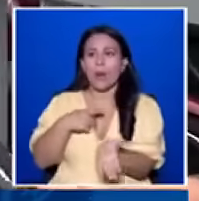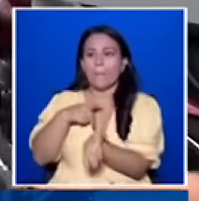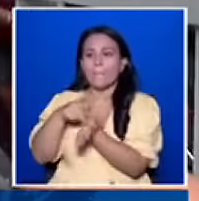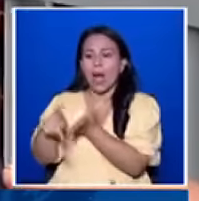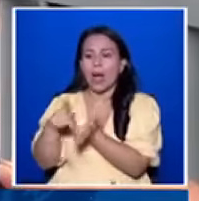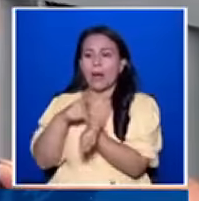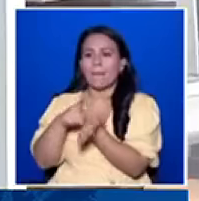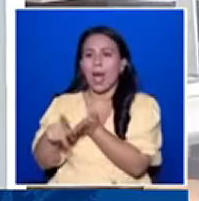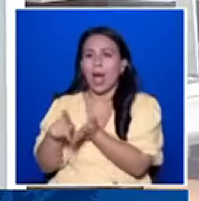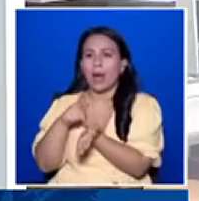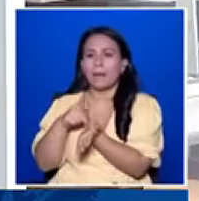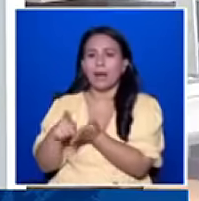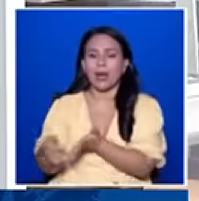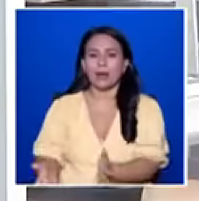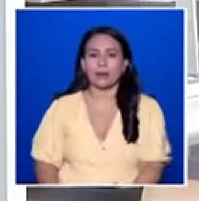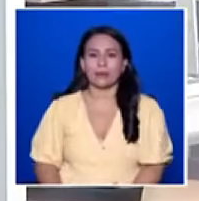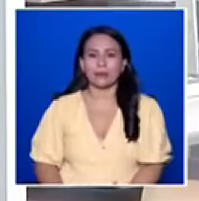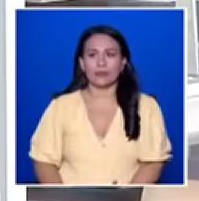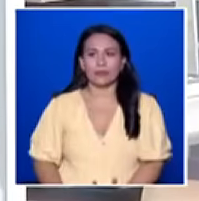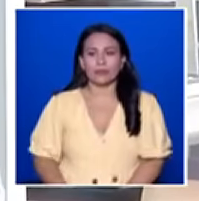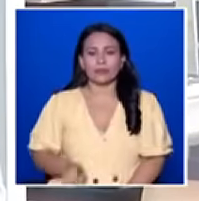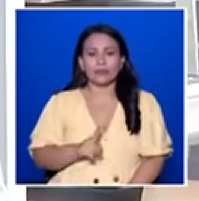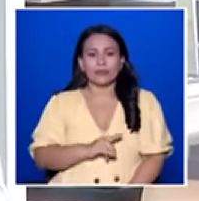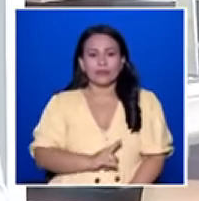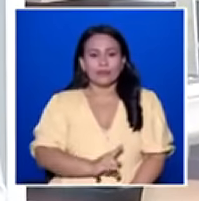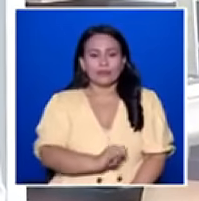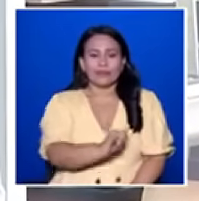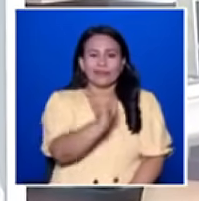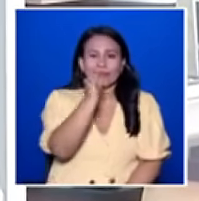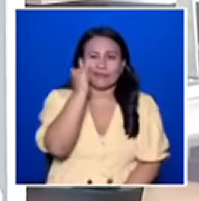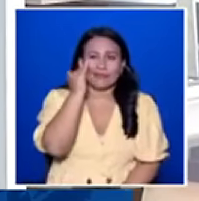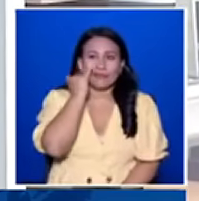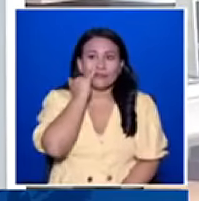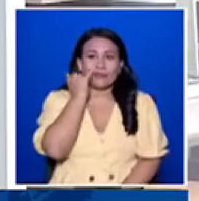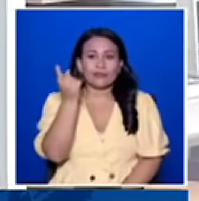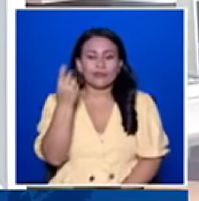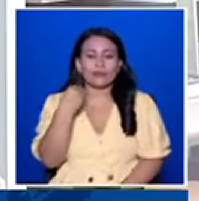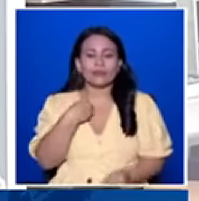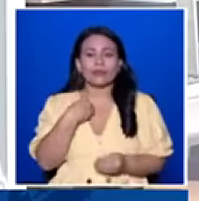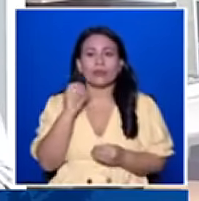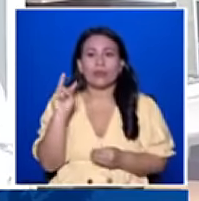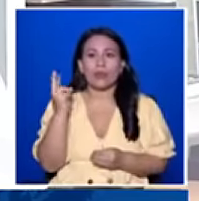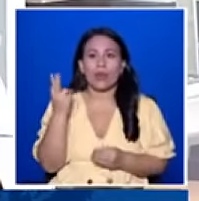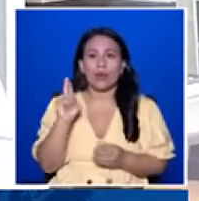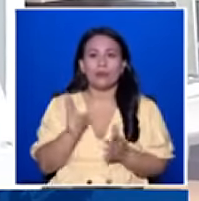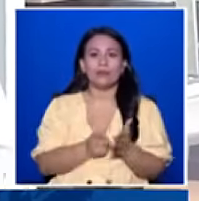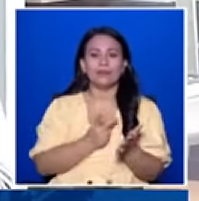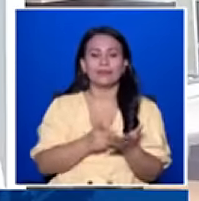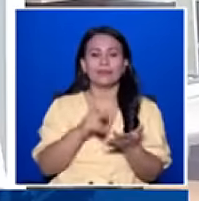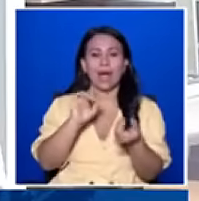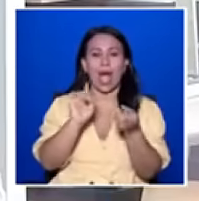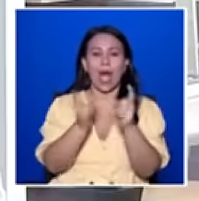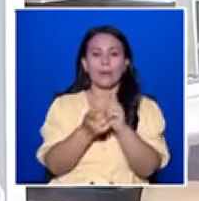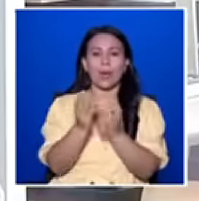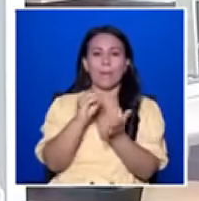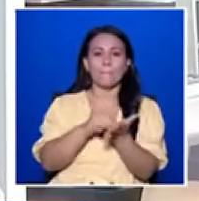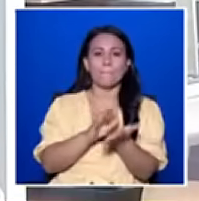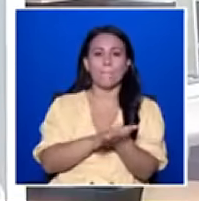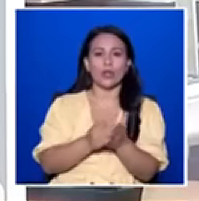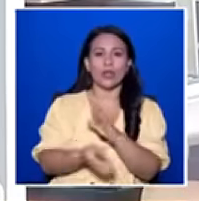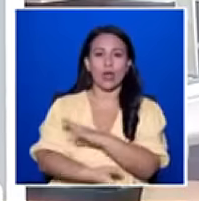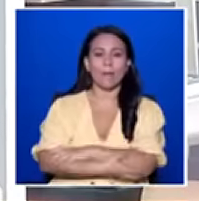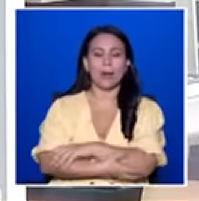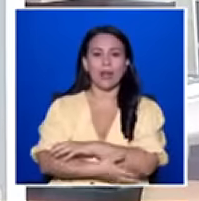Sí, sigo pagando. En la Corporación Nacional de Telecomunicaciones indican que el problema de Urdesa es un cambio de la plataforma